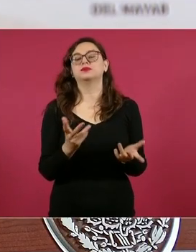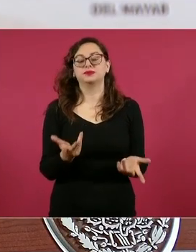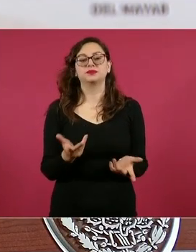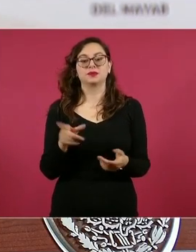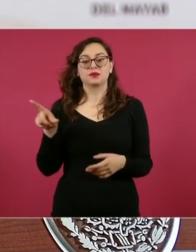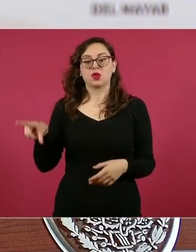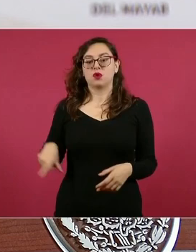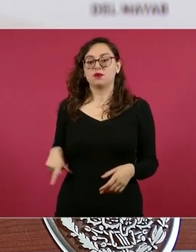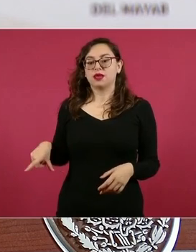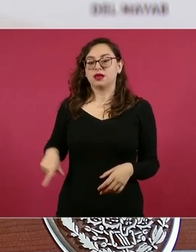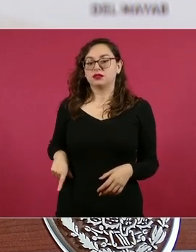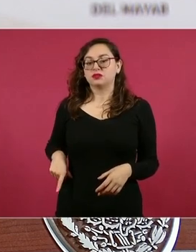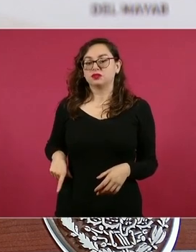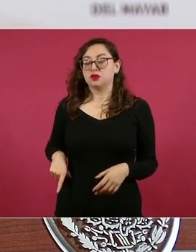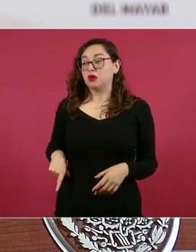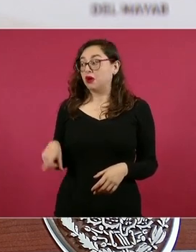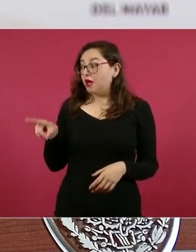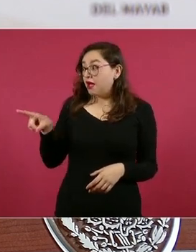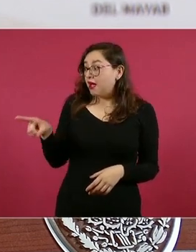chantajean